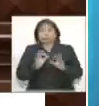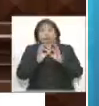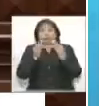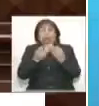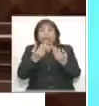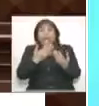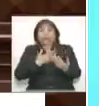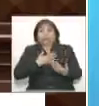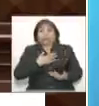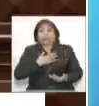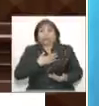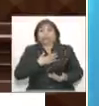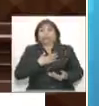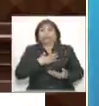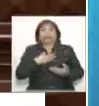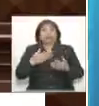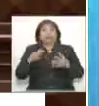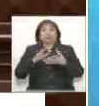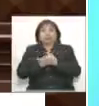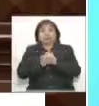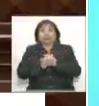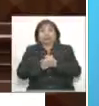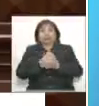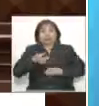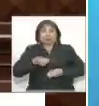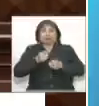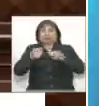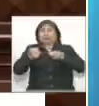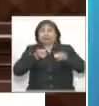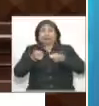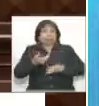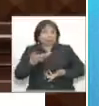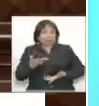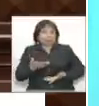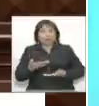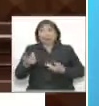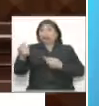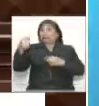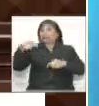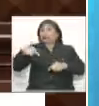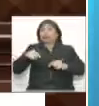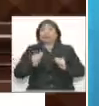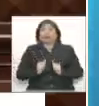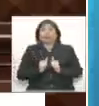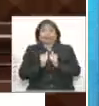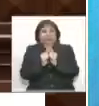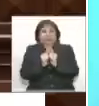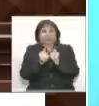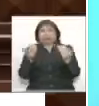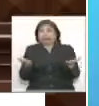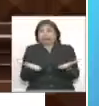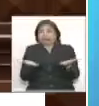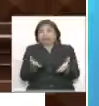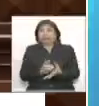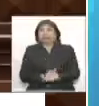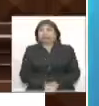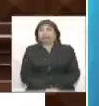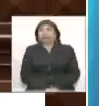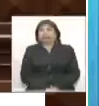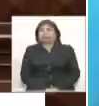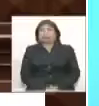Merino, él no es Valentín Paniagua. Ni el 2000 es igual al 2020. El 2000 era la caída